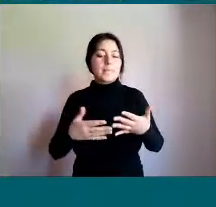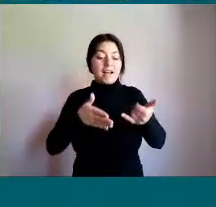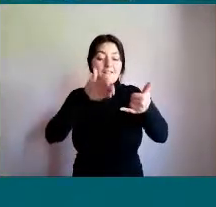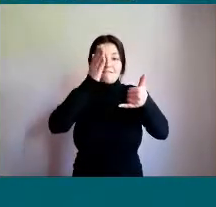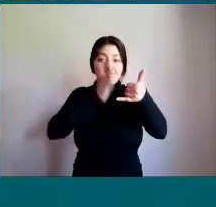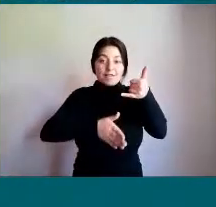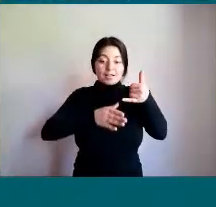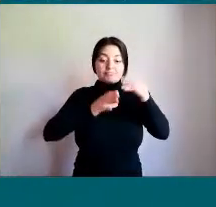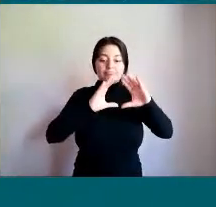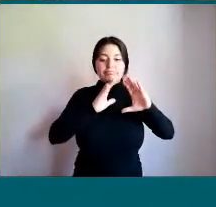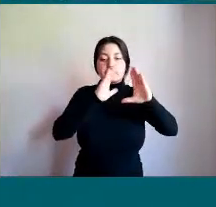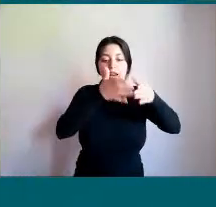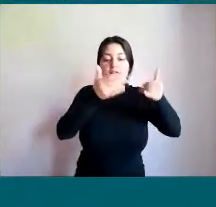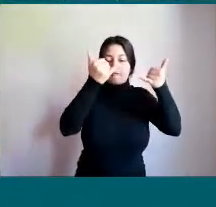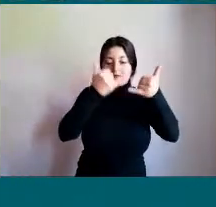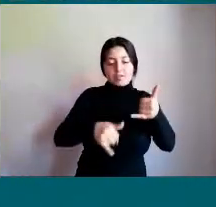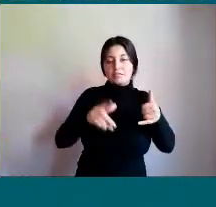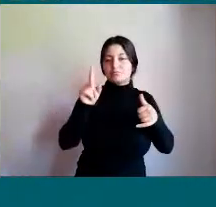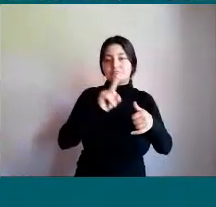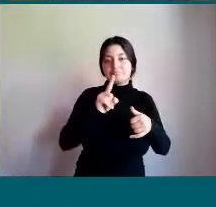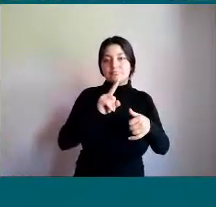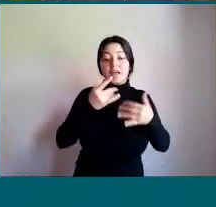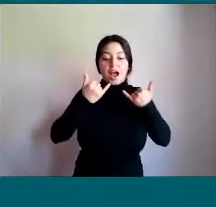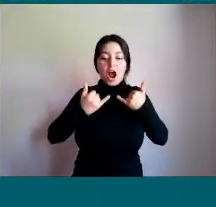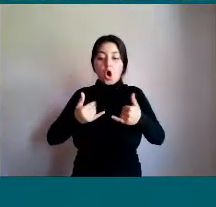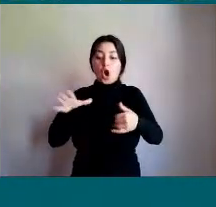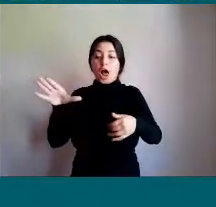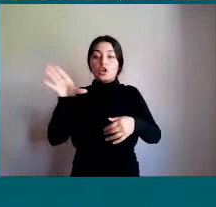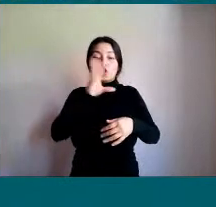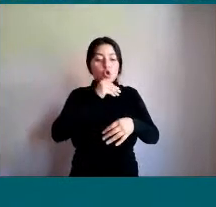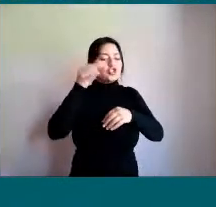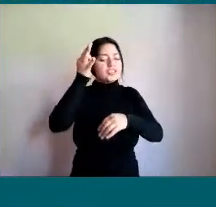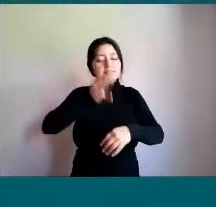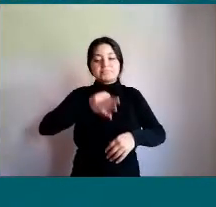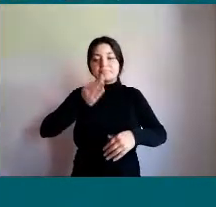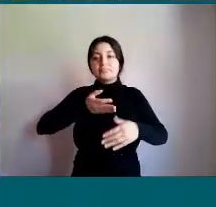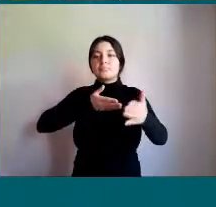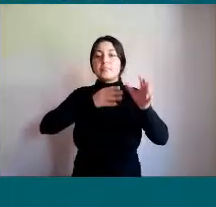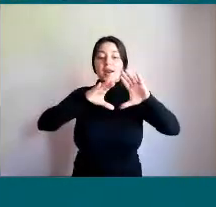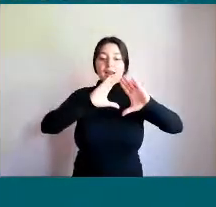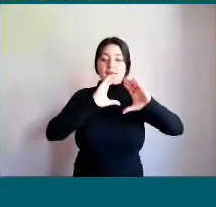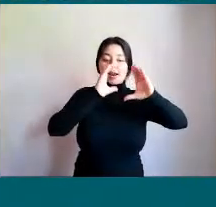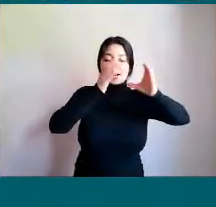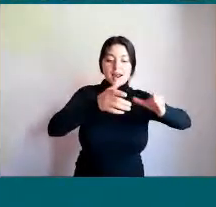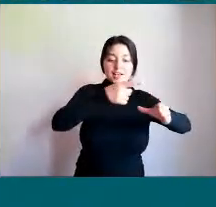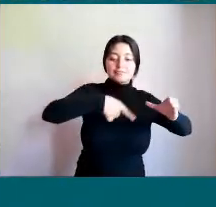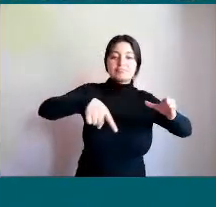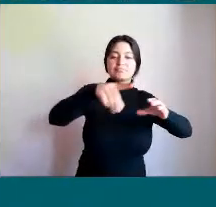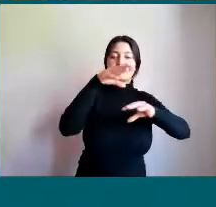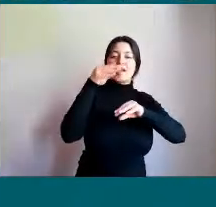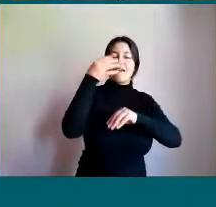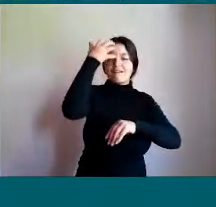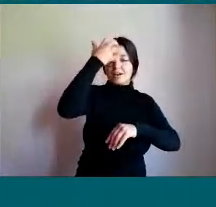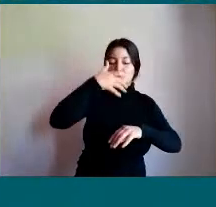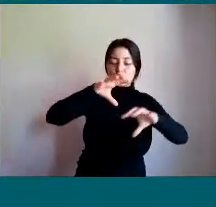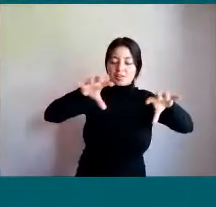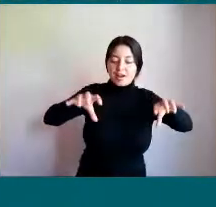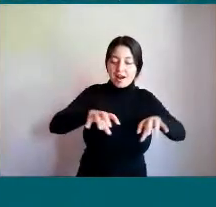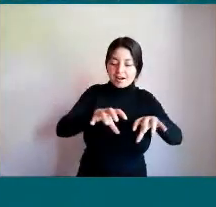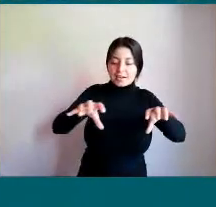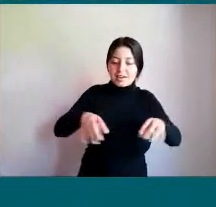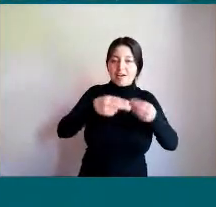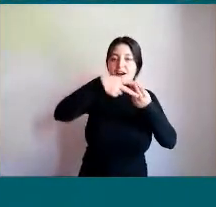Hoy sabemos que podemos evaluar en todo momento, ¿vale? La evaluación debe utilizarse en todo momento con diferentes actividades, instrumentos y